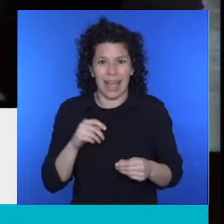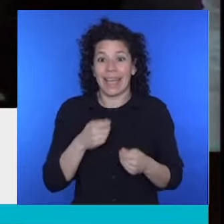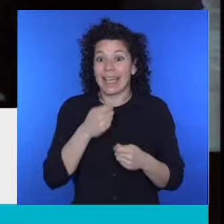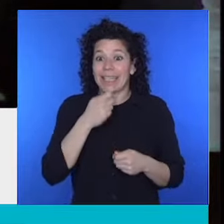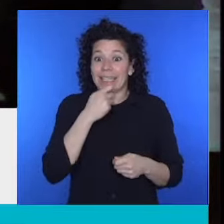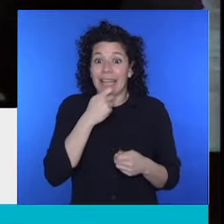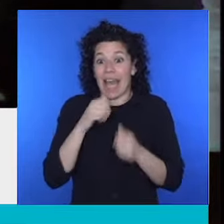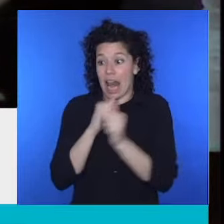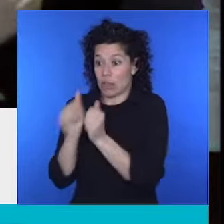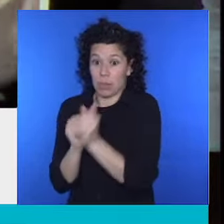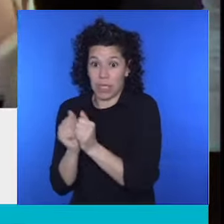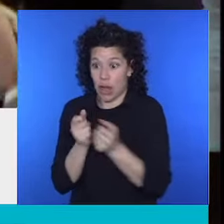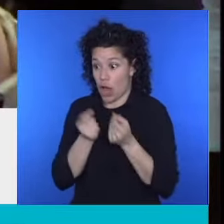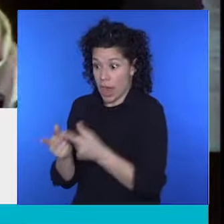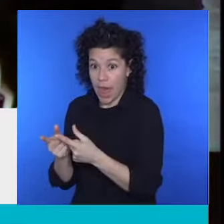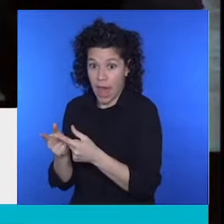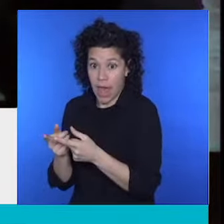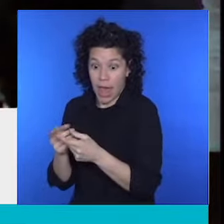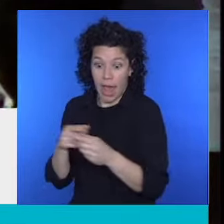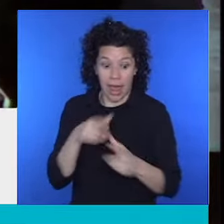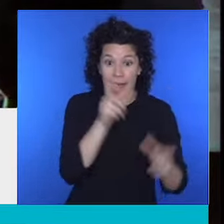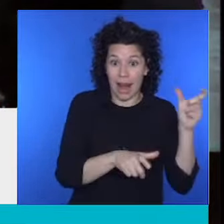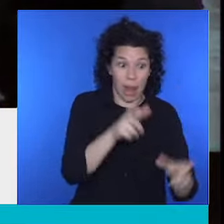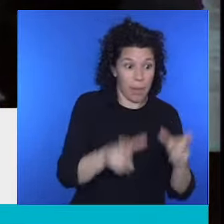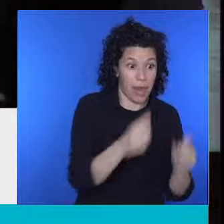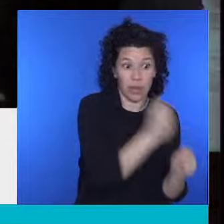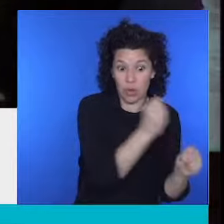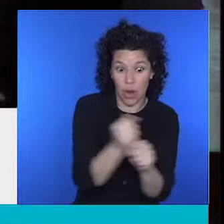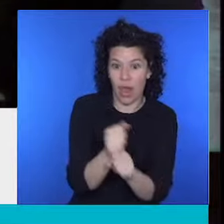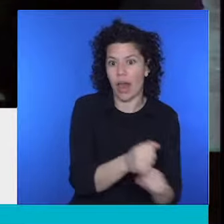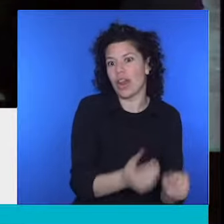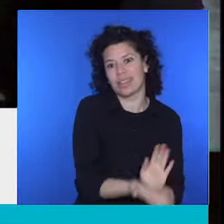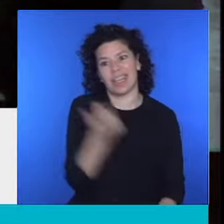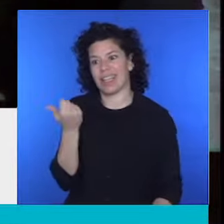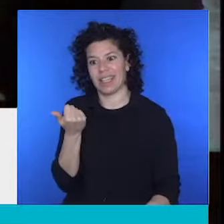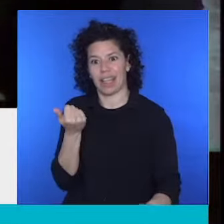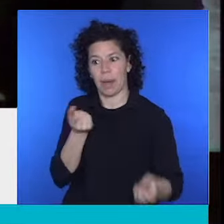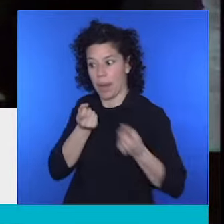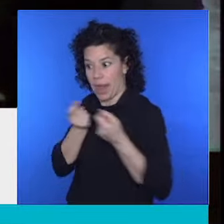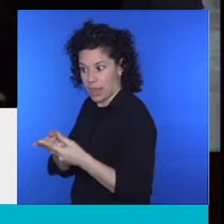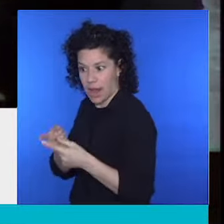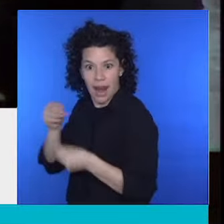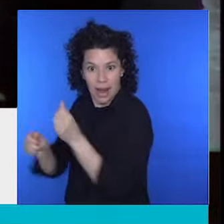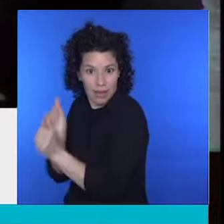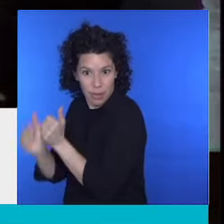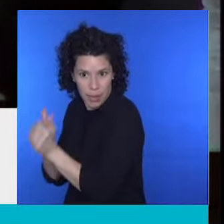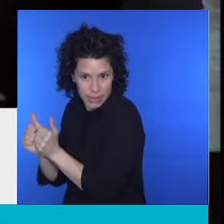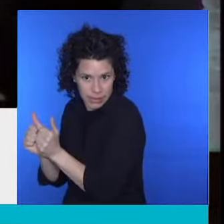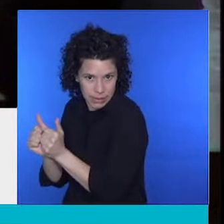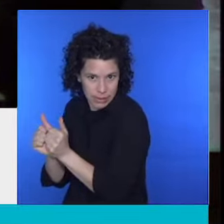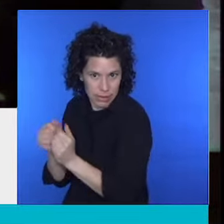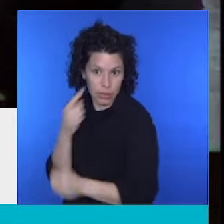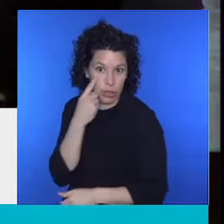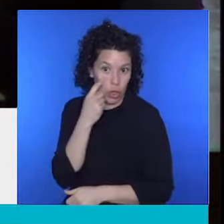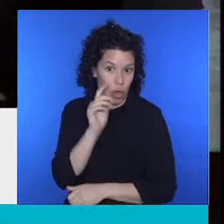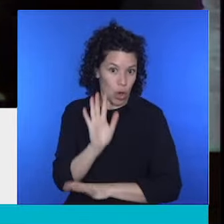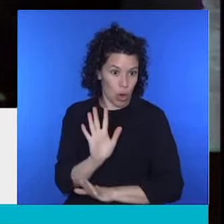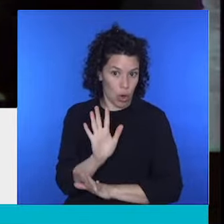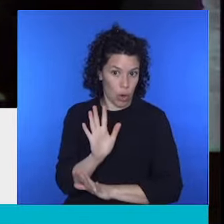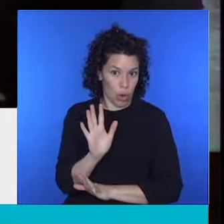clase trabajadora no vendan una cosa por otra señor